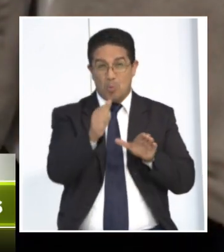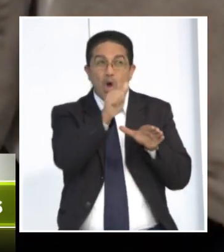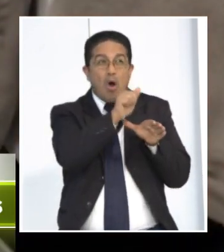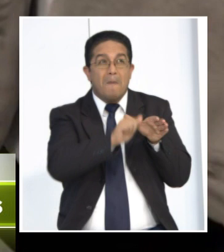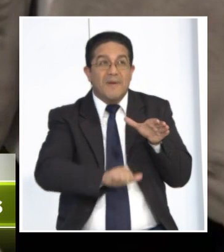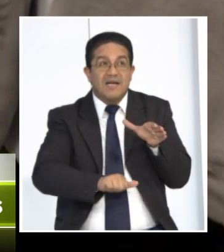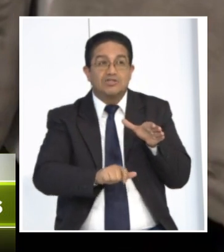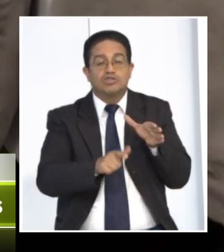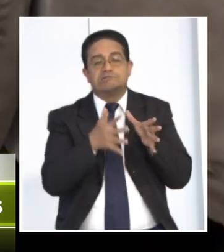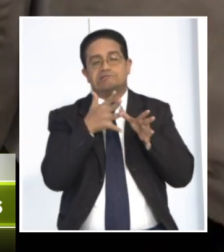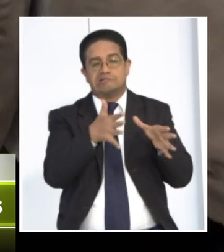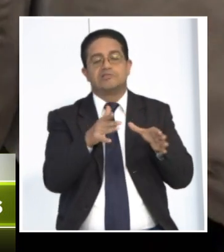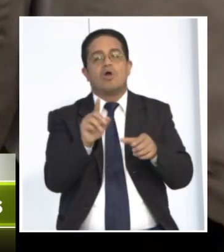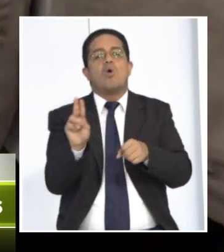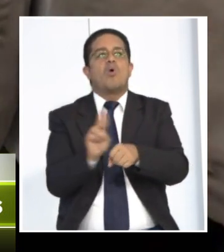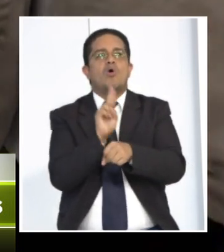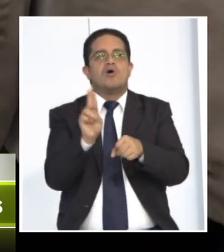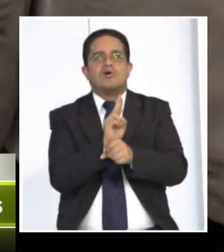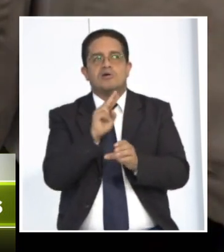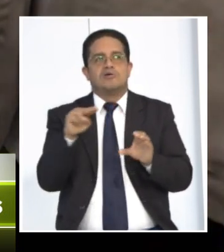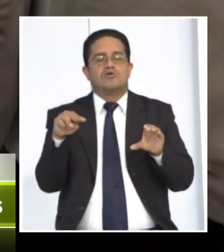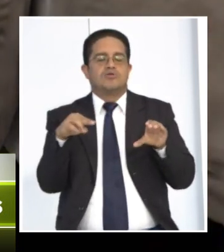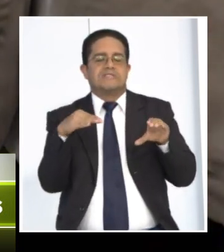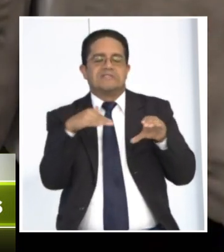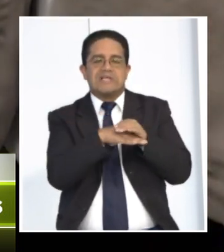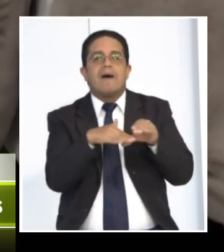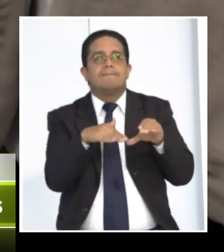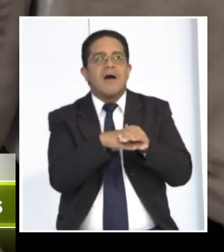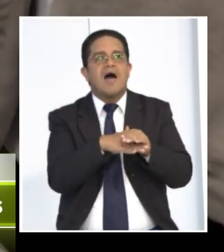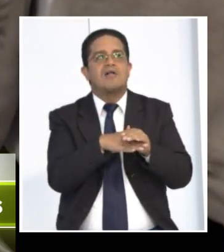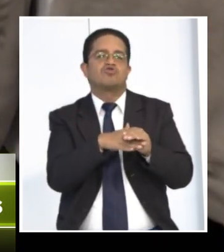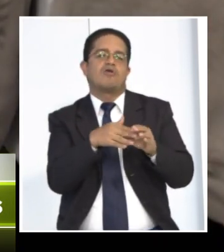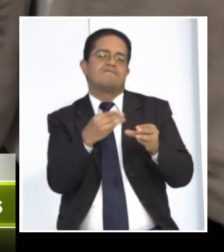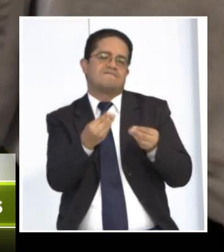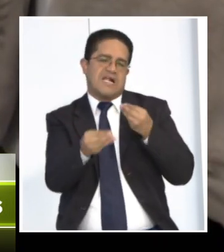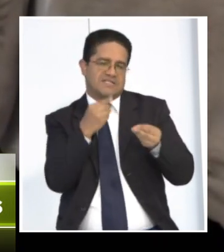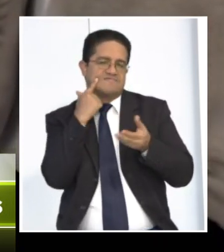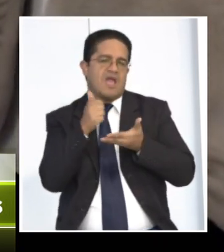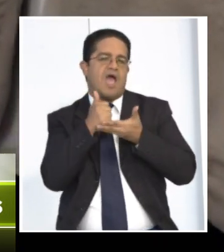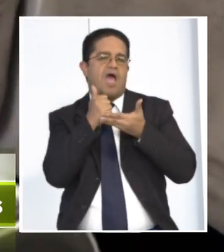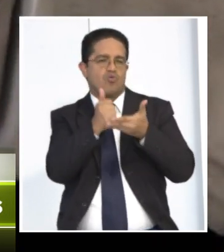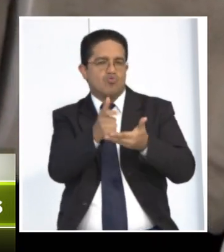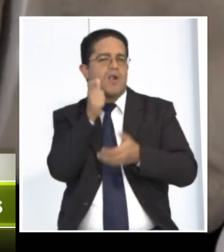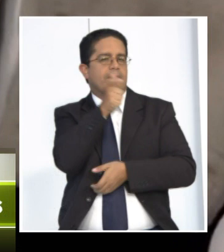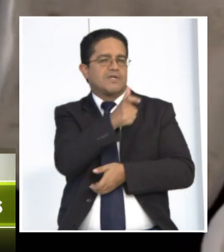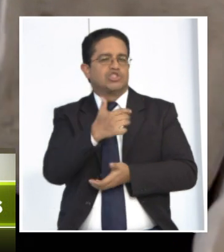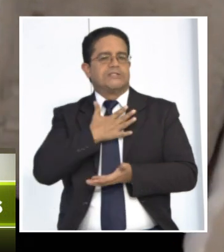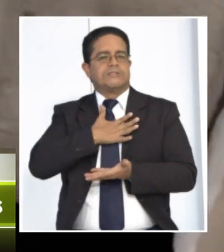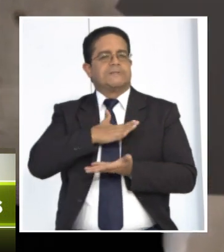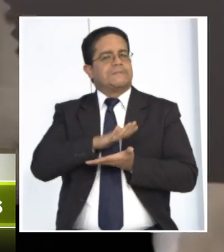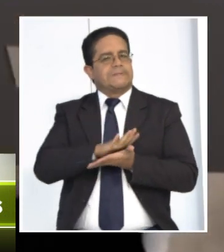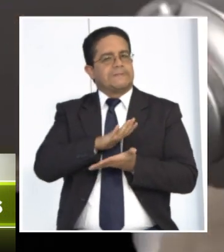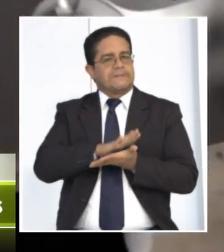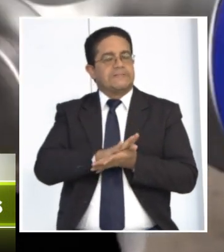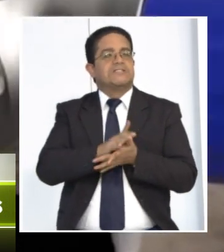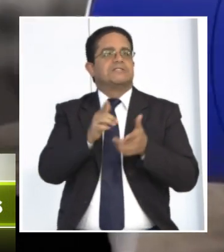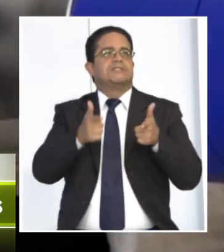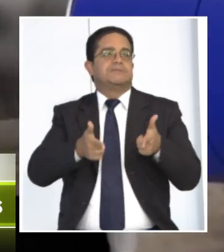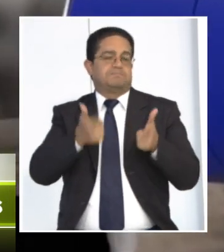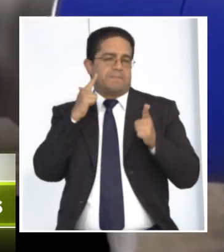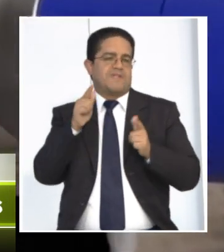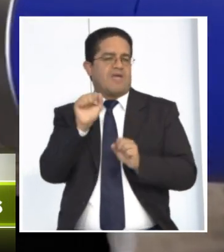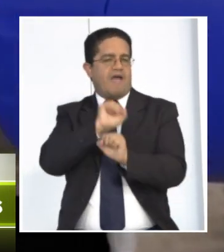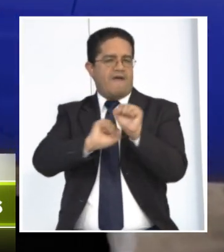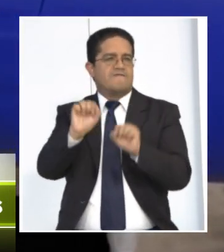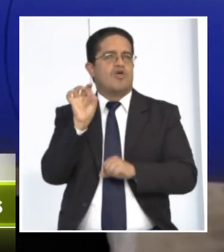es aconsejable usar zapatos y plantillas ortopédicas que contribuyan a un desarrollo funcional y permitan una reducción del